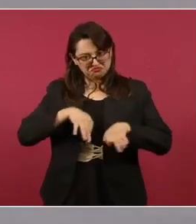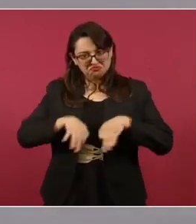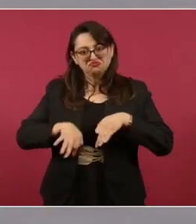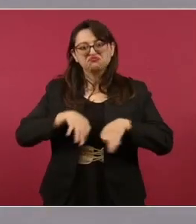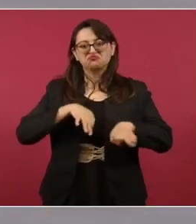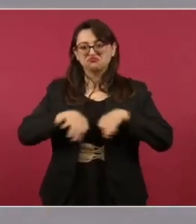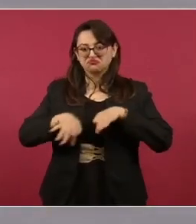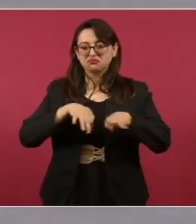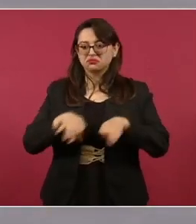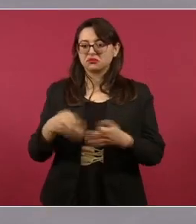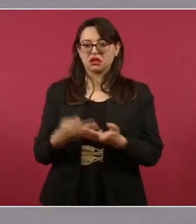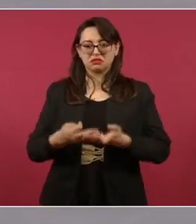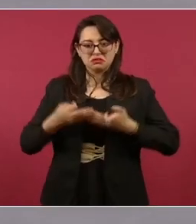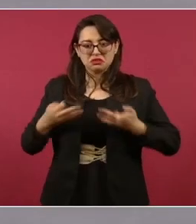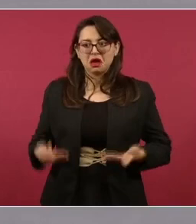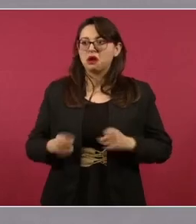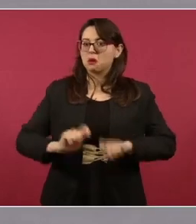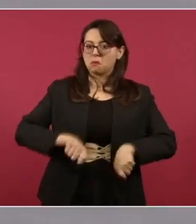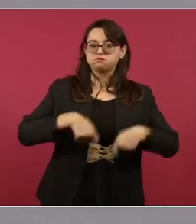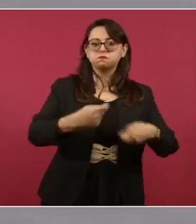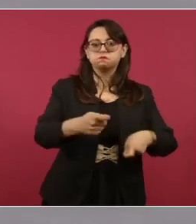el reparto agrario.